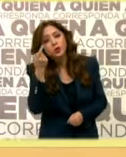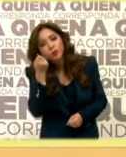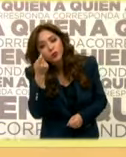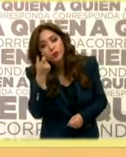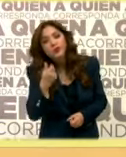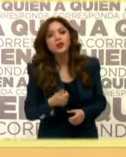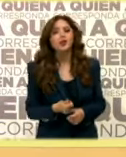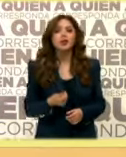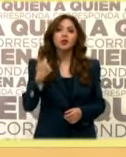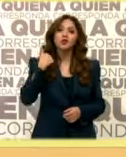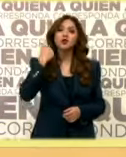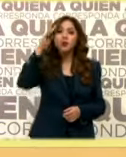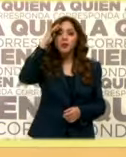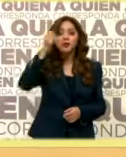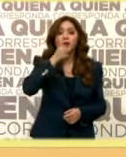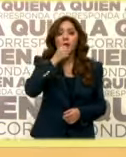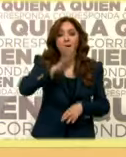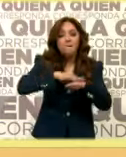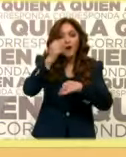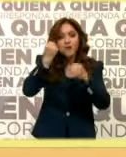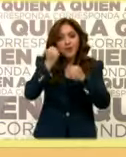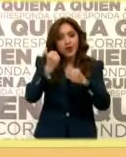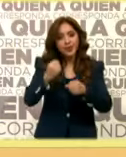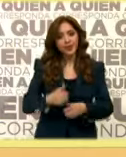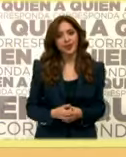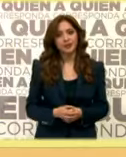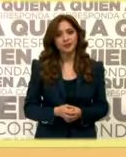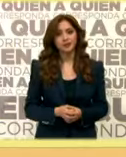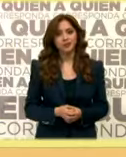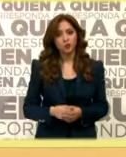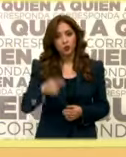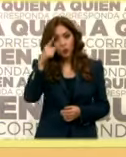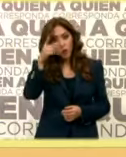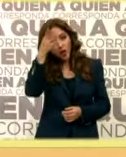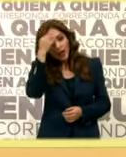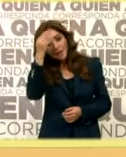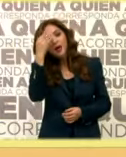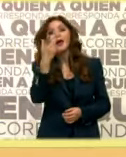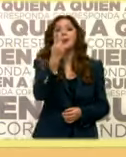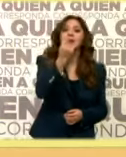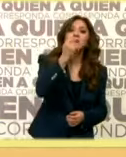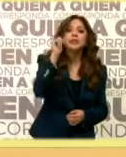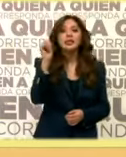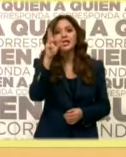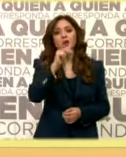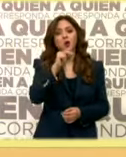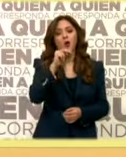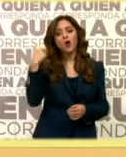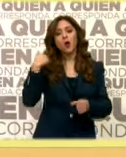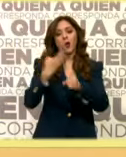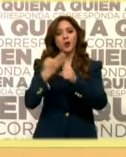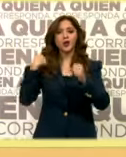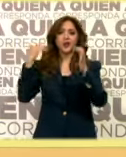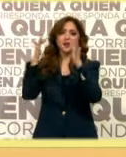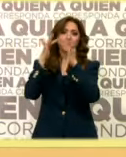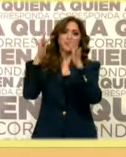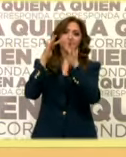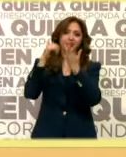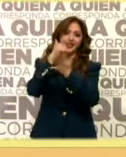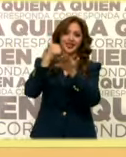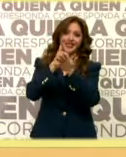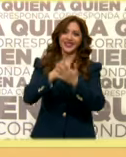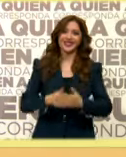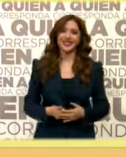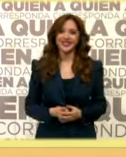que hablar muchísimo más fuertes. Mira, en lo que aprendes a acercarte a televisión, Voy a enlazarme a locales en este momento, ¿eh? Me